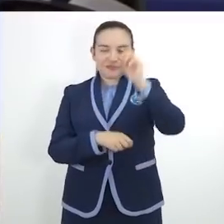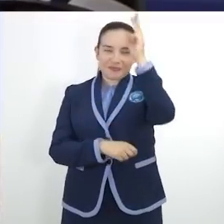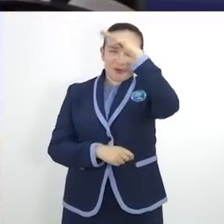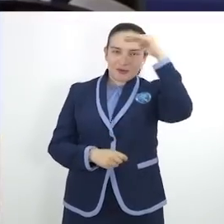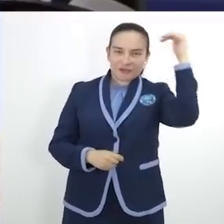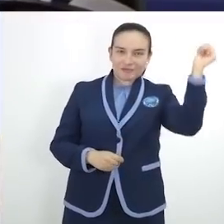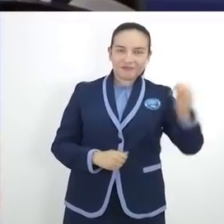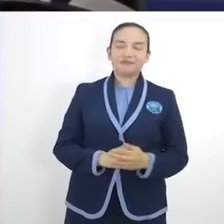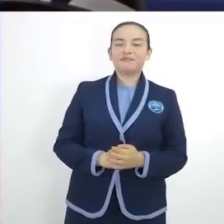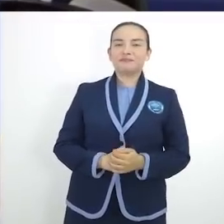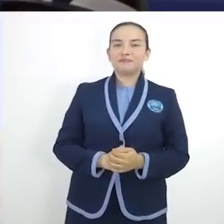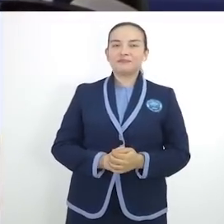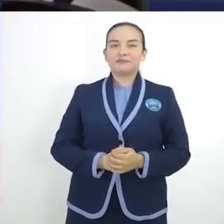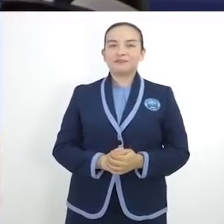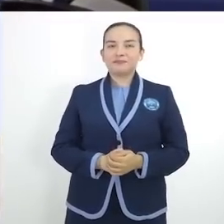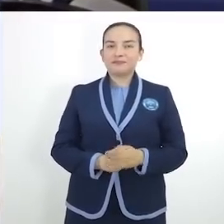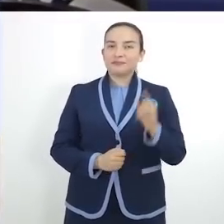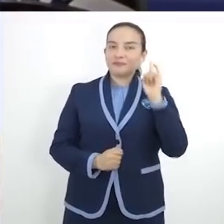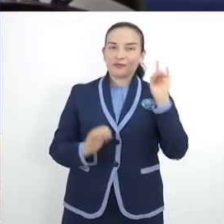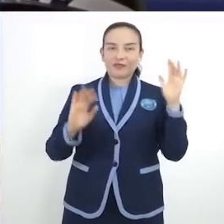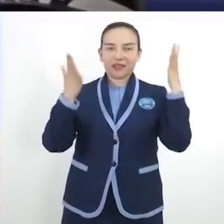María Luisa Piraquive.